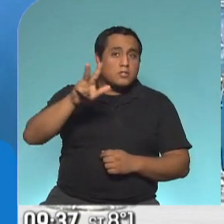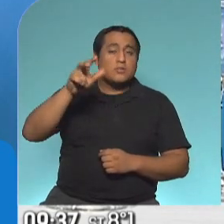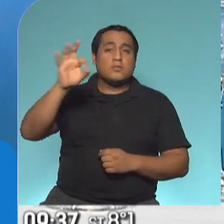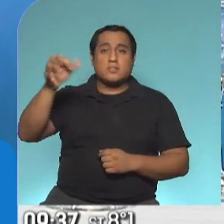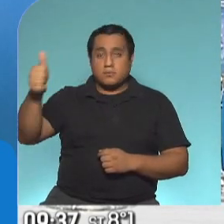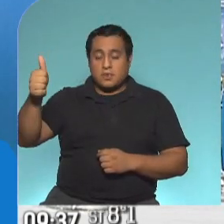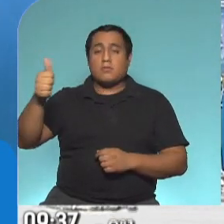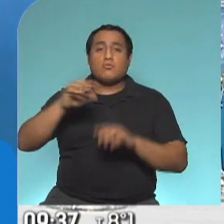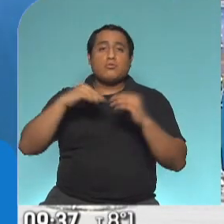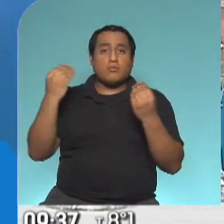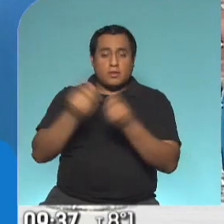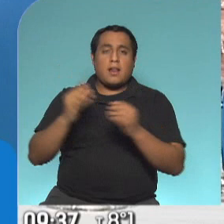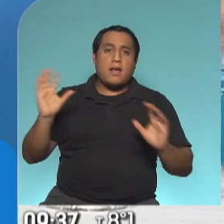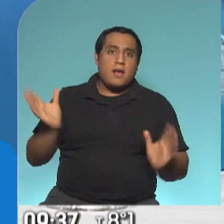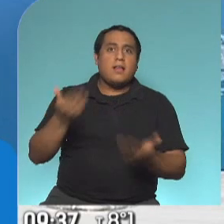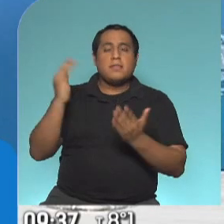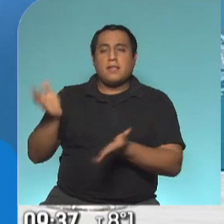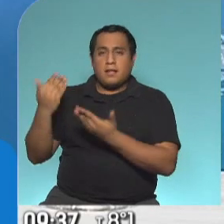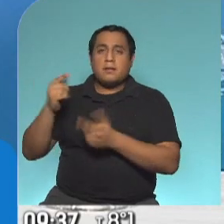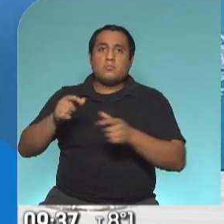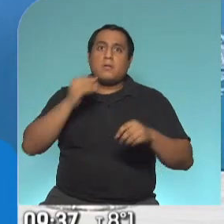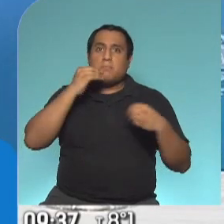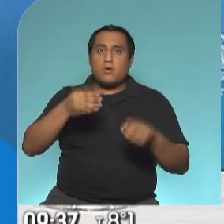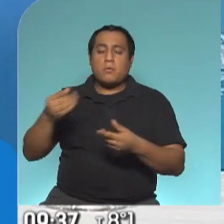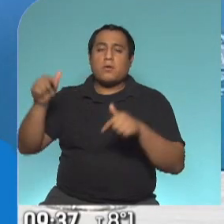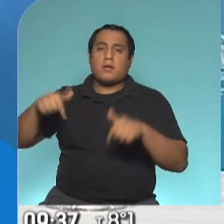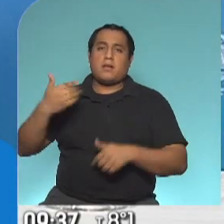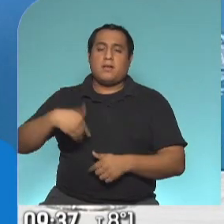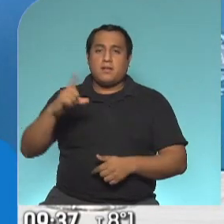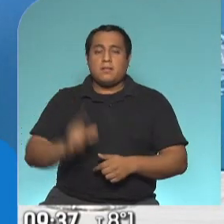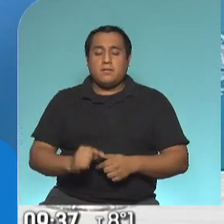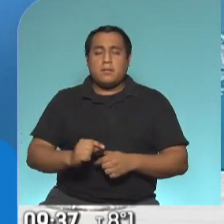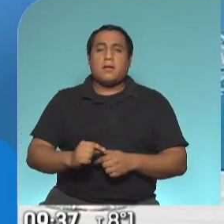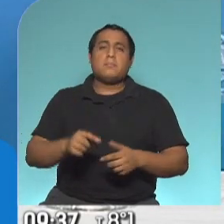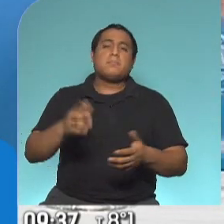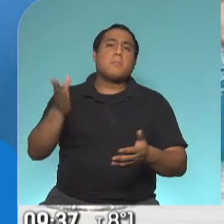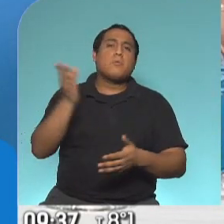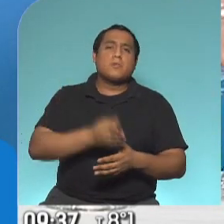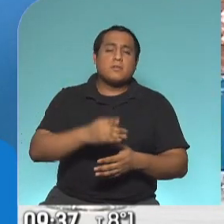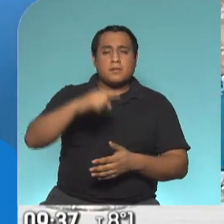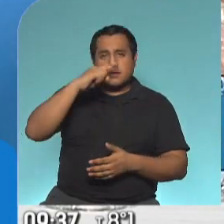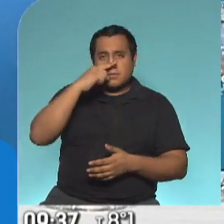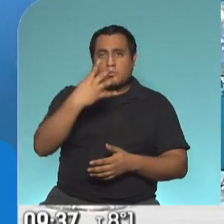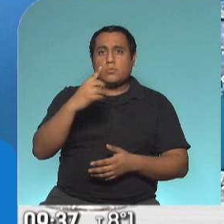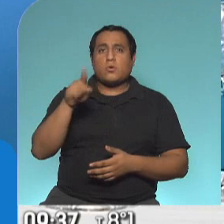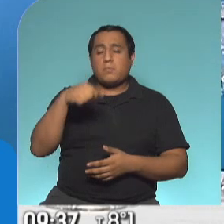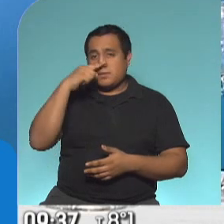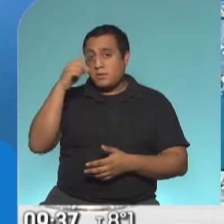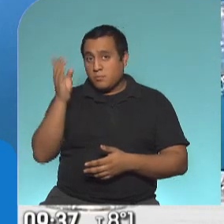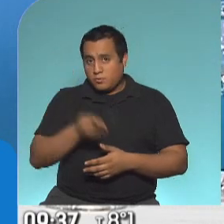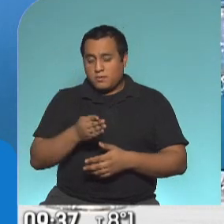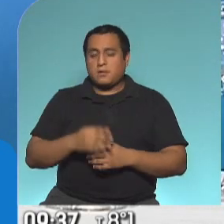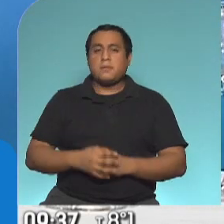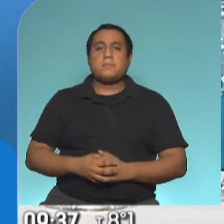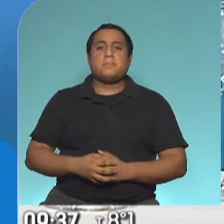es el total de altas recuperados que tenemos en el país representan el 74 7 por ciento del total de casos